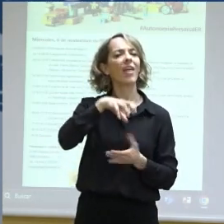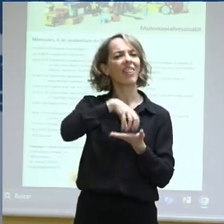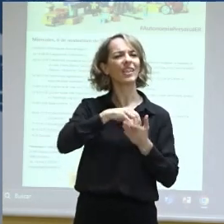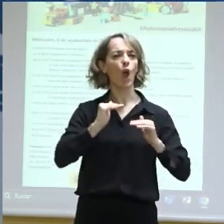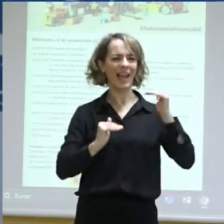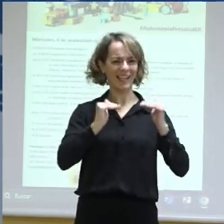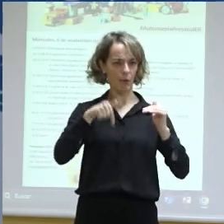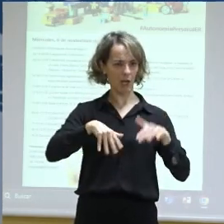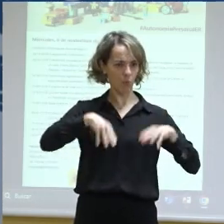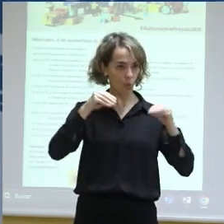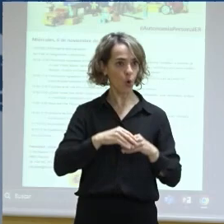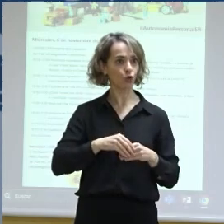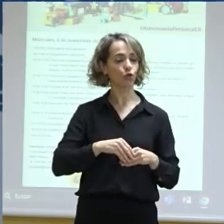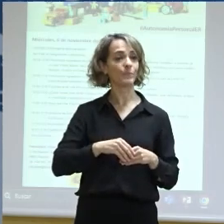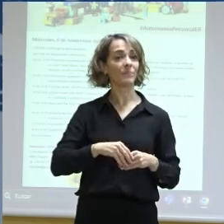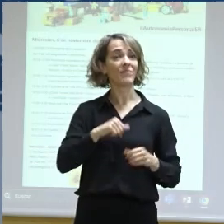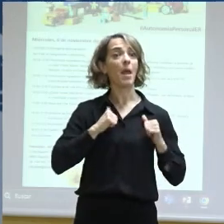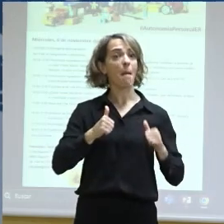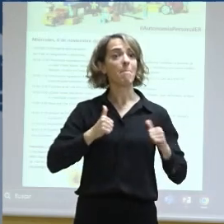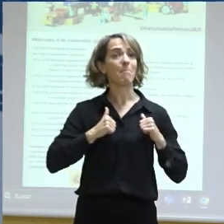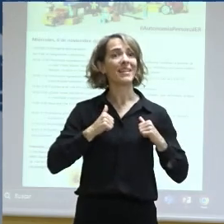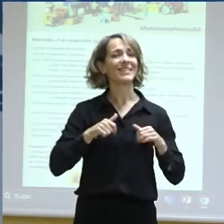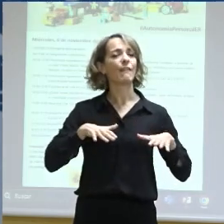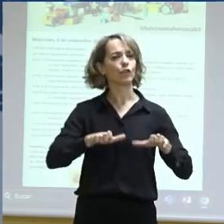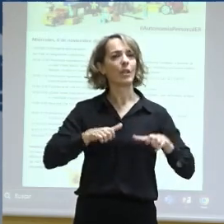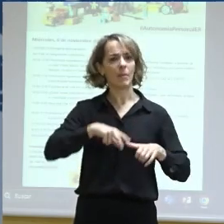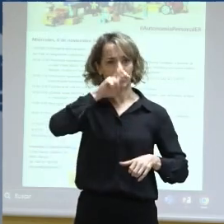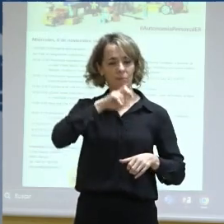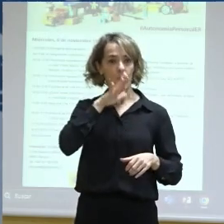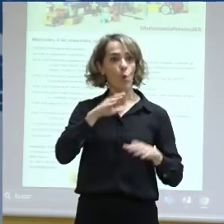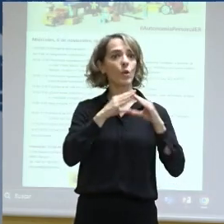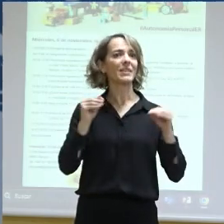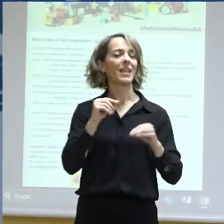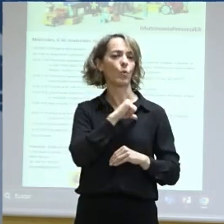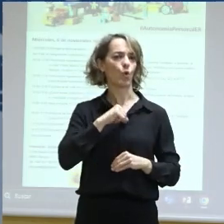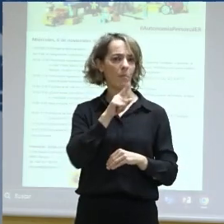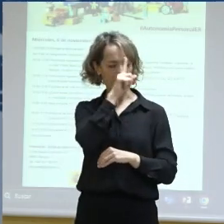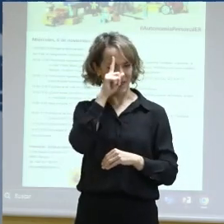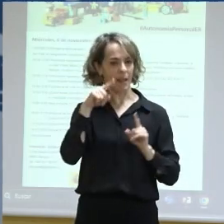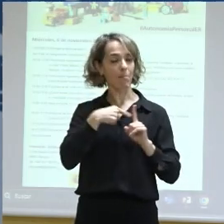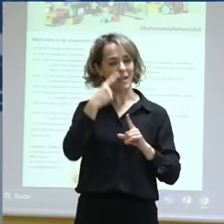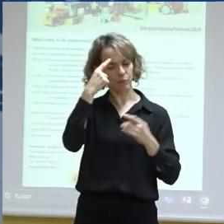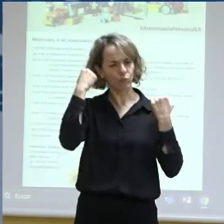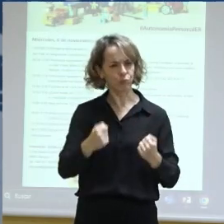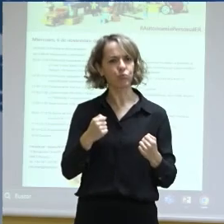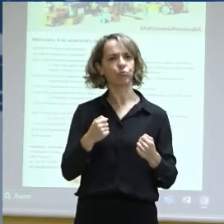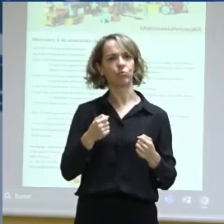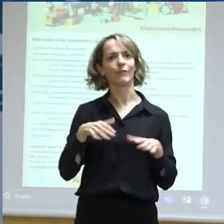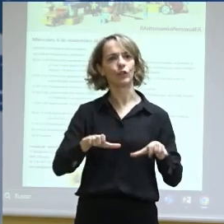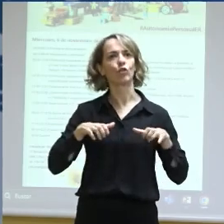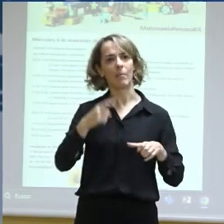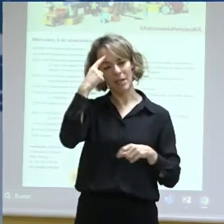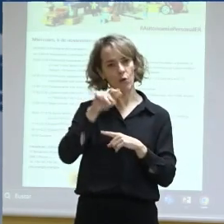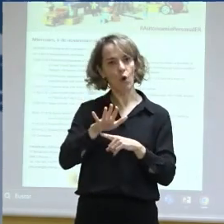Burgos. Máster en fisioterapia respiratoria por la Universidad Autónoma de Madrid y experto en fisioterapia neurológica por la